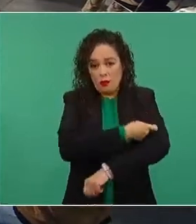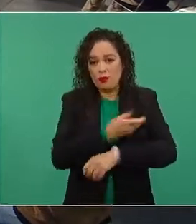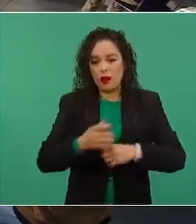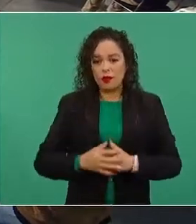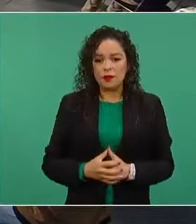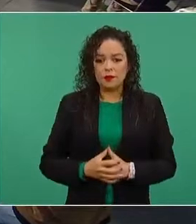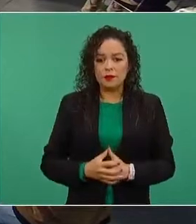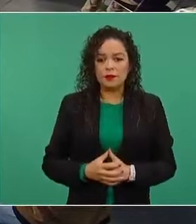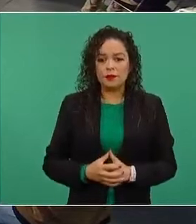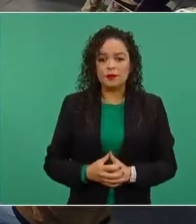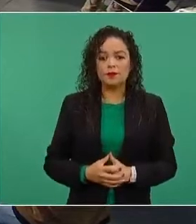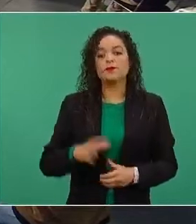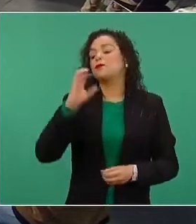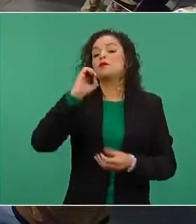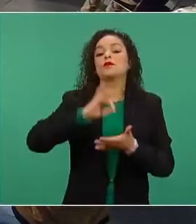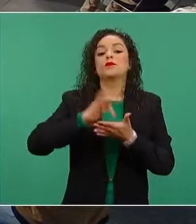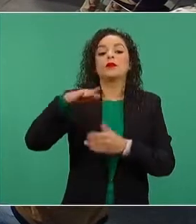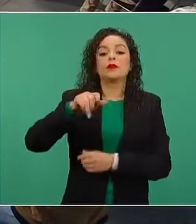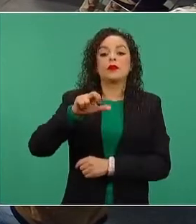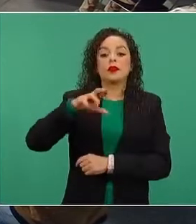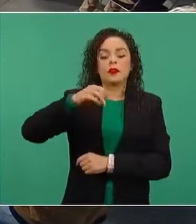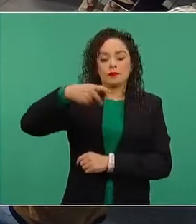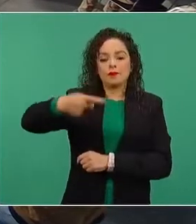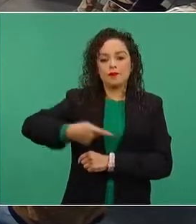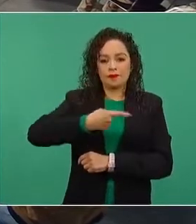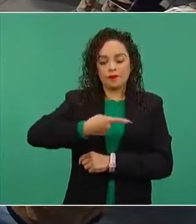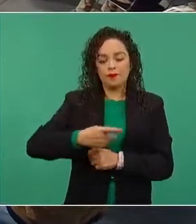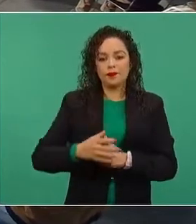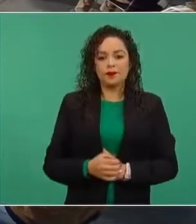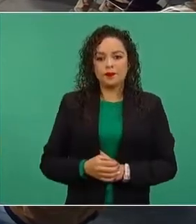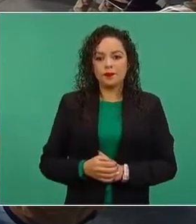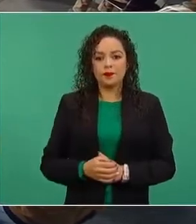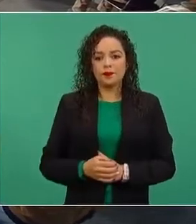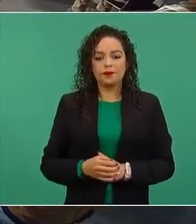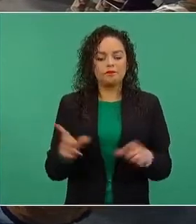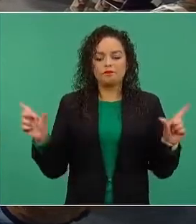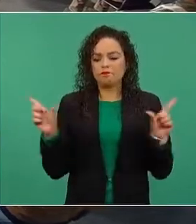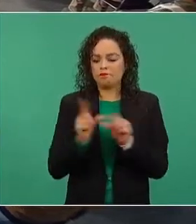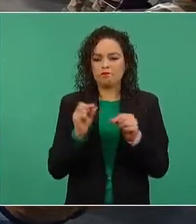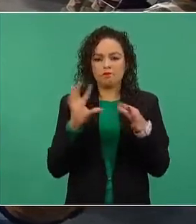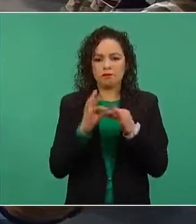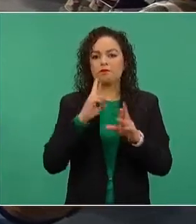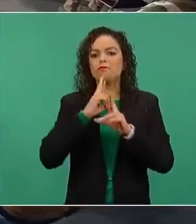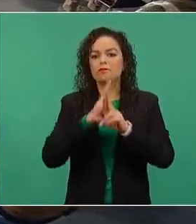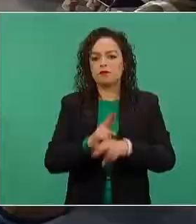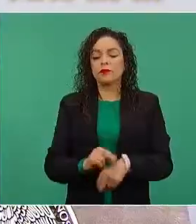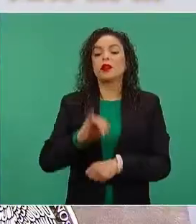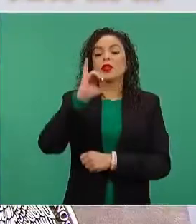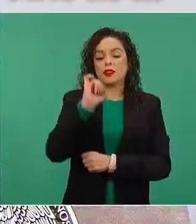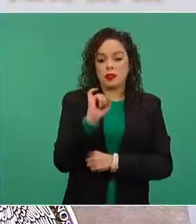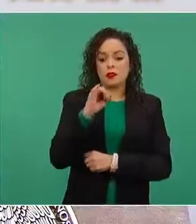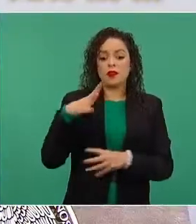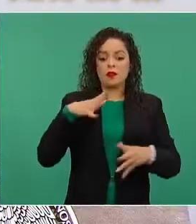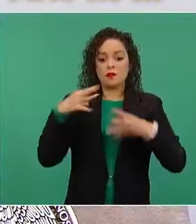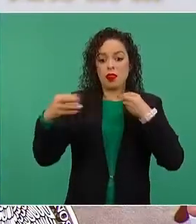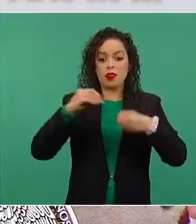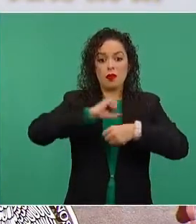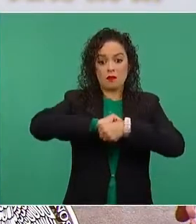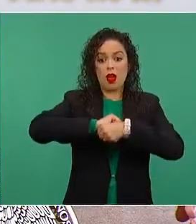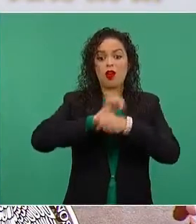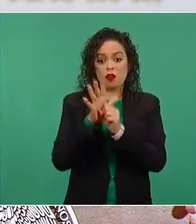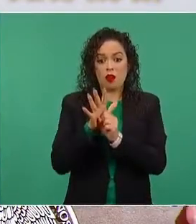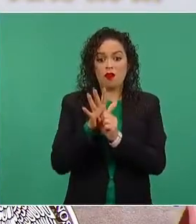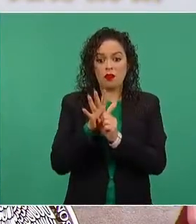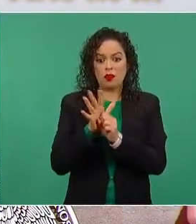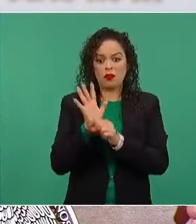Gracias, Marco, por la pregunta. En breve, sí, efectivamente, la pandemia de COVID, como hemos comentado